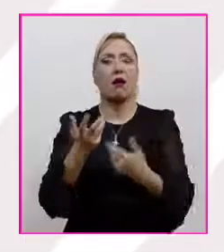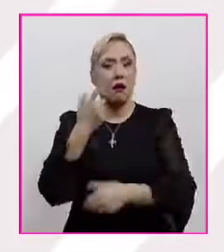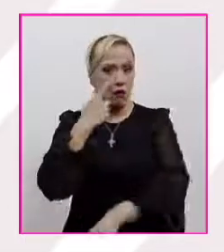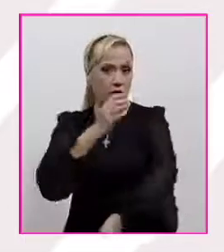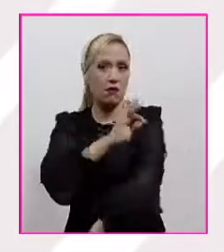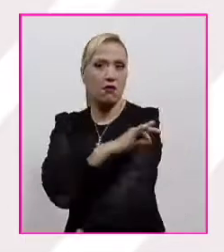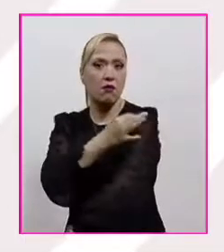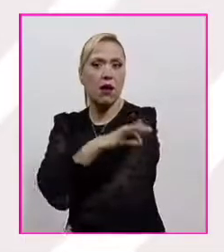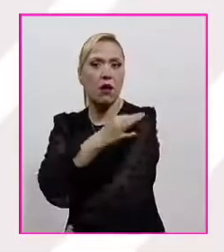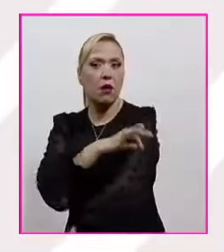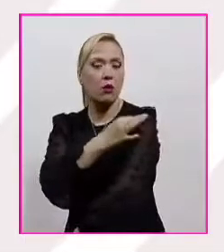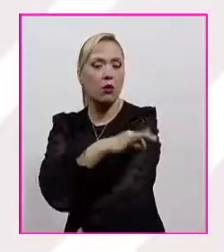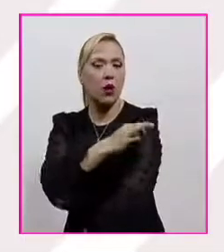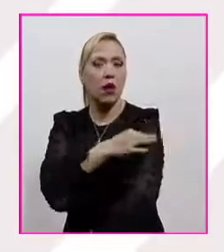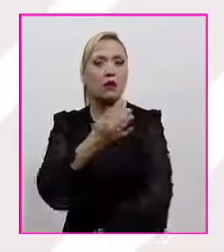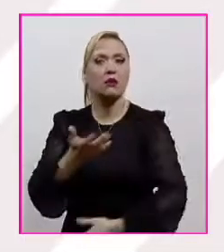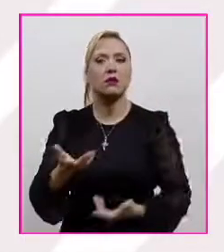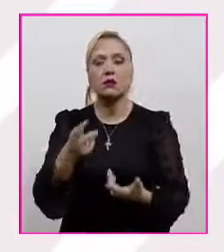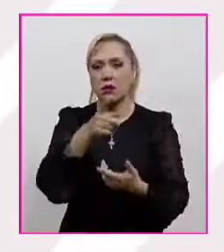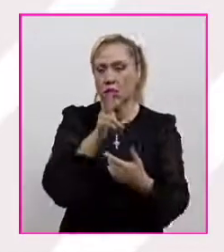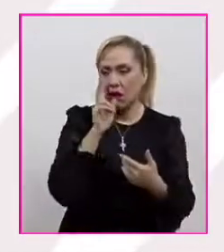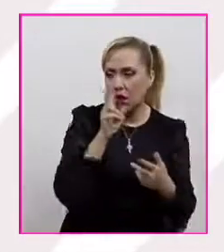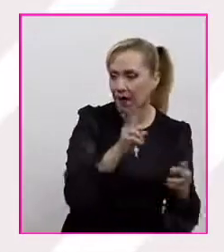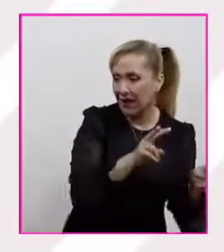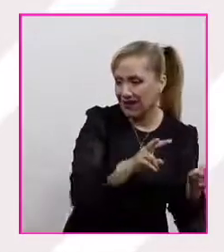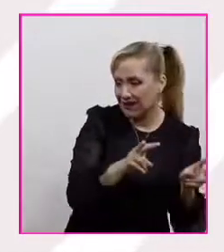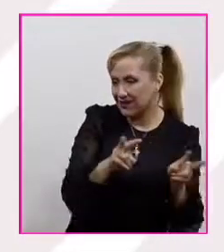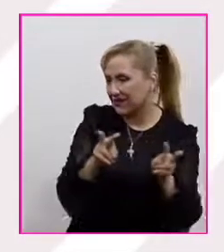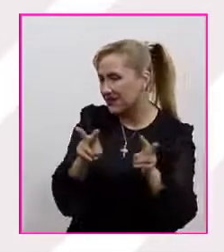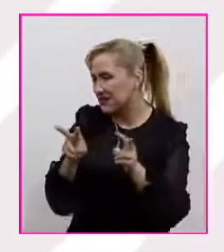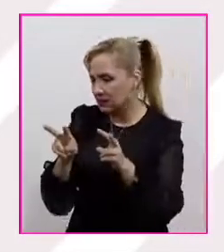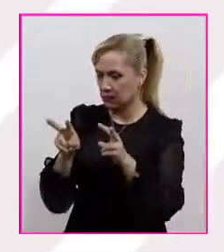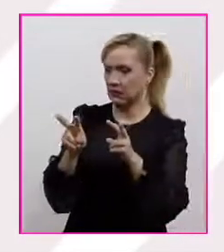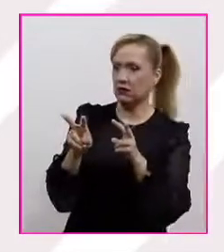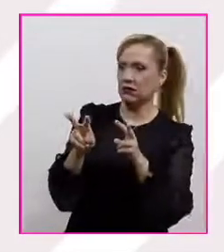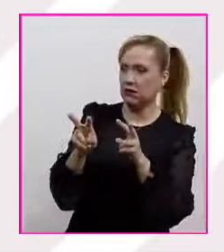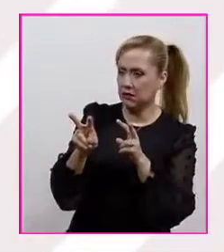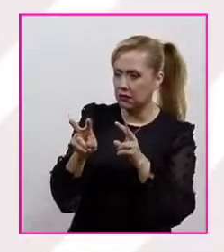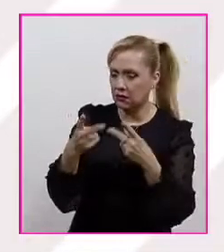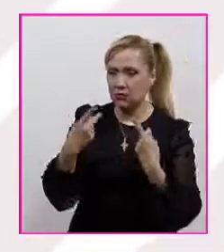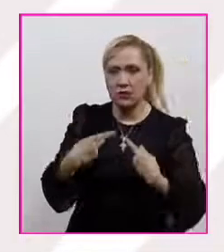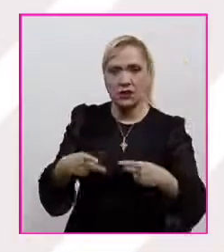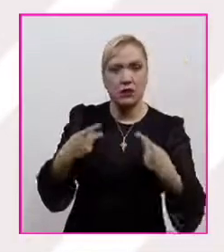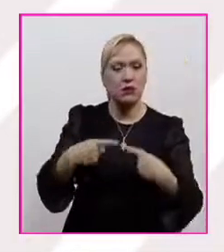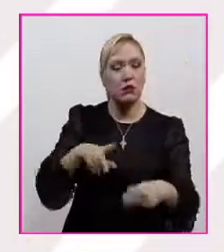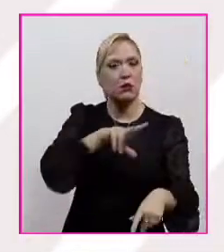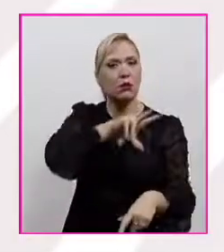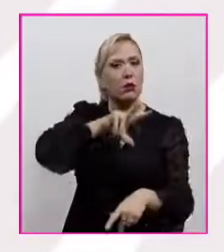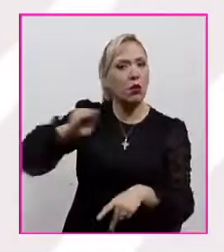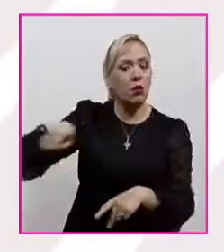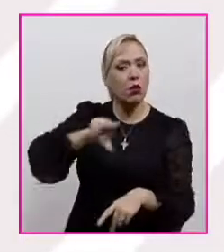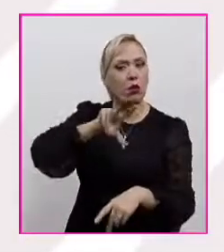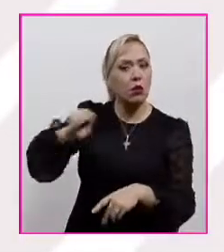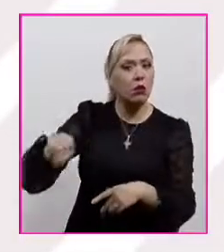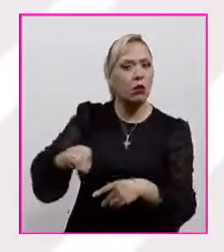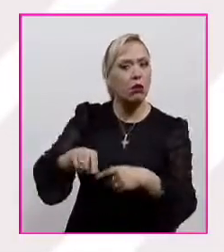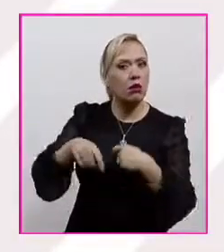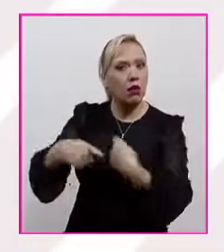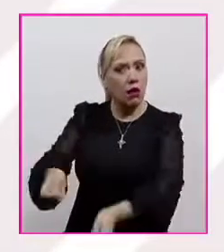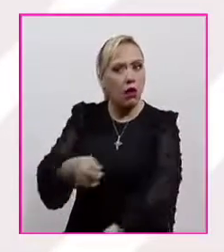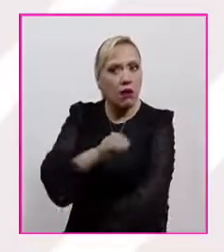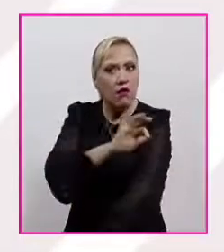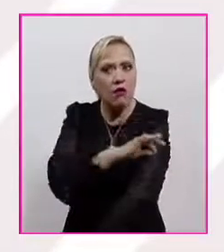¿no? Cómo vimos de pronto que las personas eran rechazadas en su acceso a las